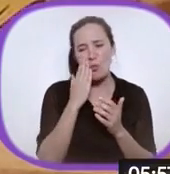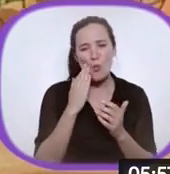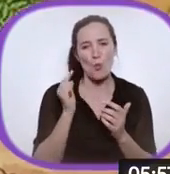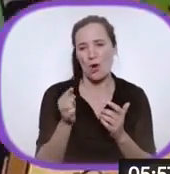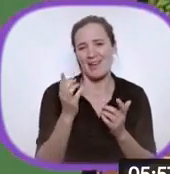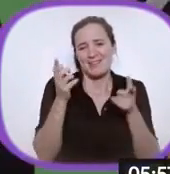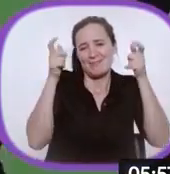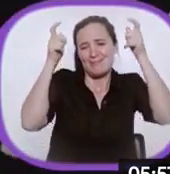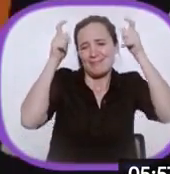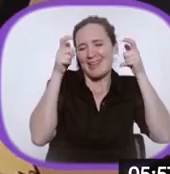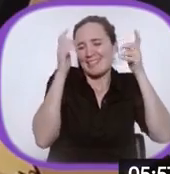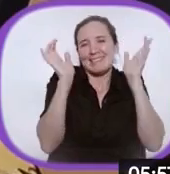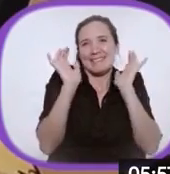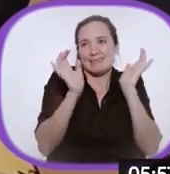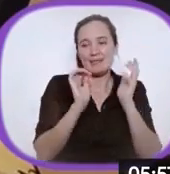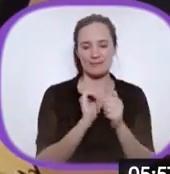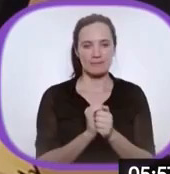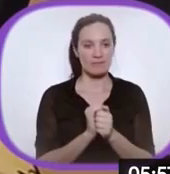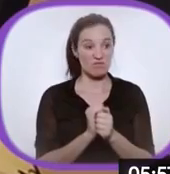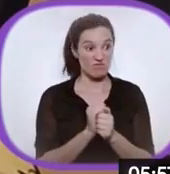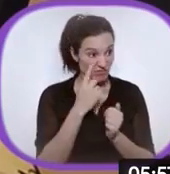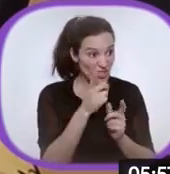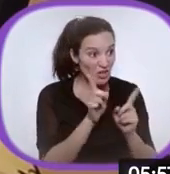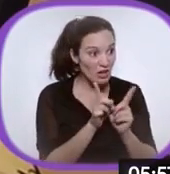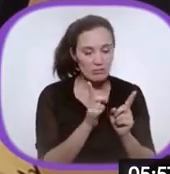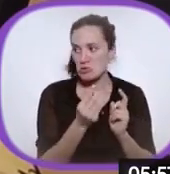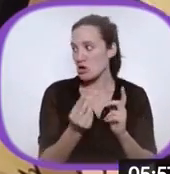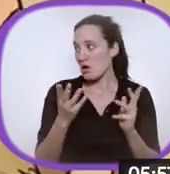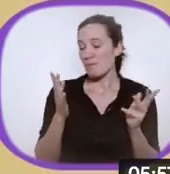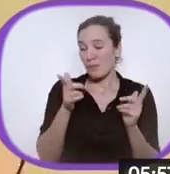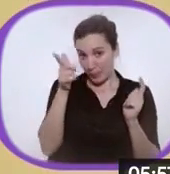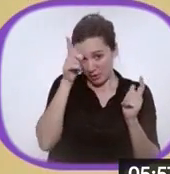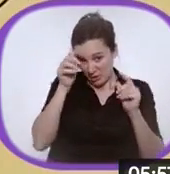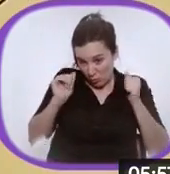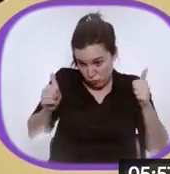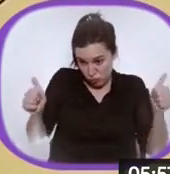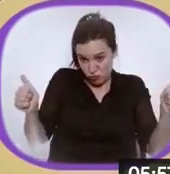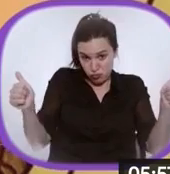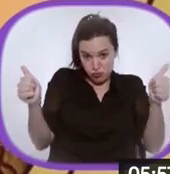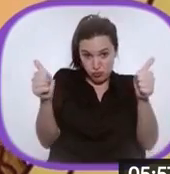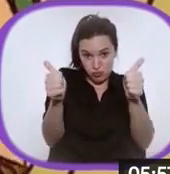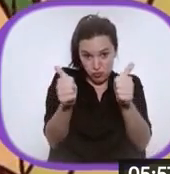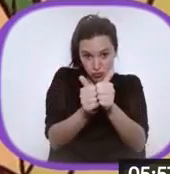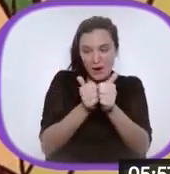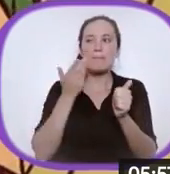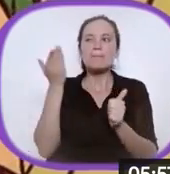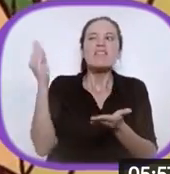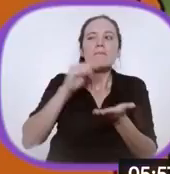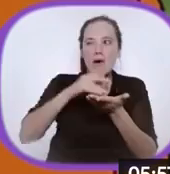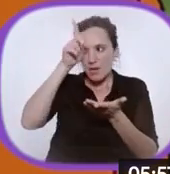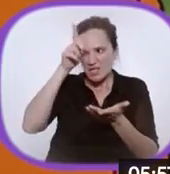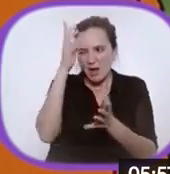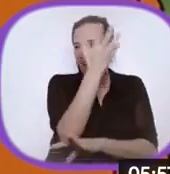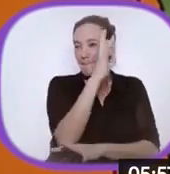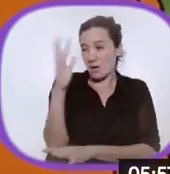hombres. ¿Algo? No, inspector, pero tenemos toda el área bloqueada. Piden refuerzos. Buscaremos en todo el